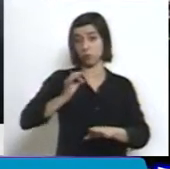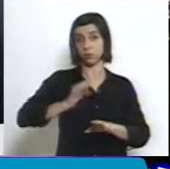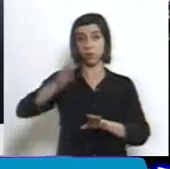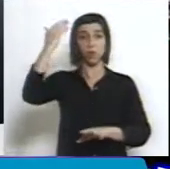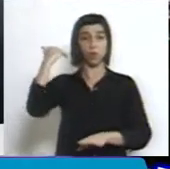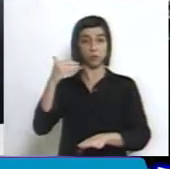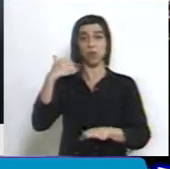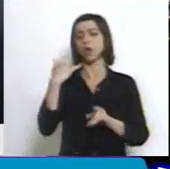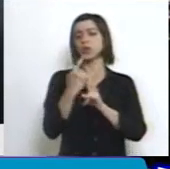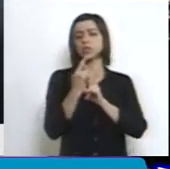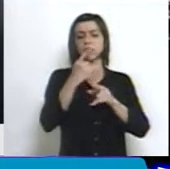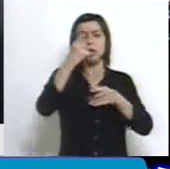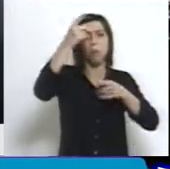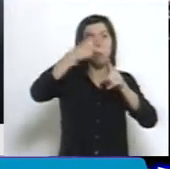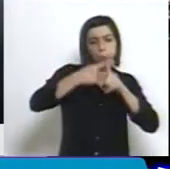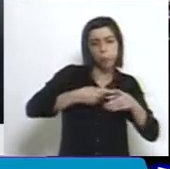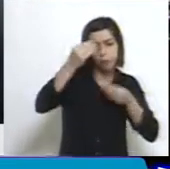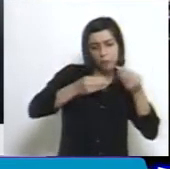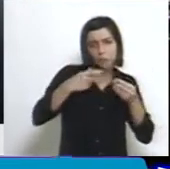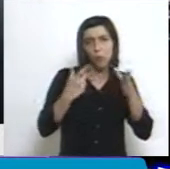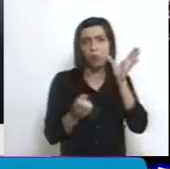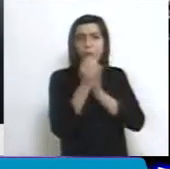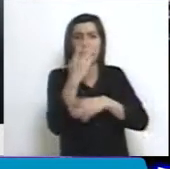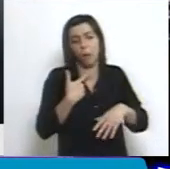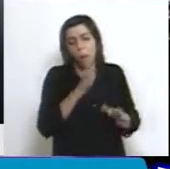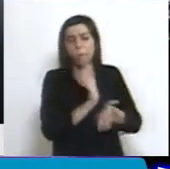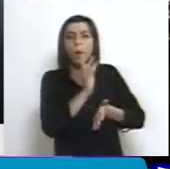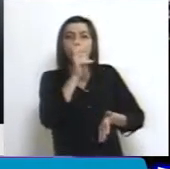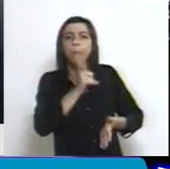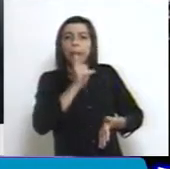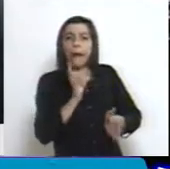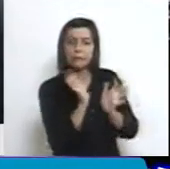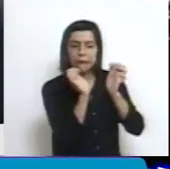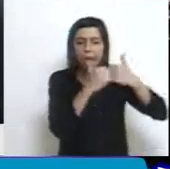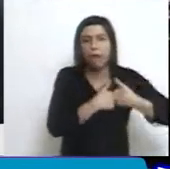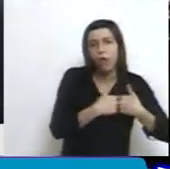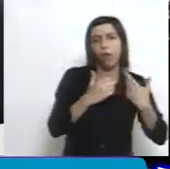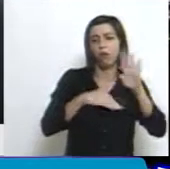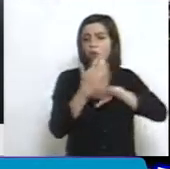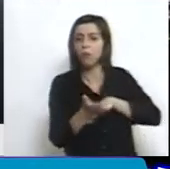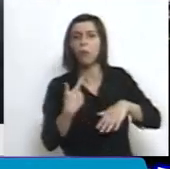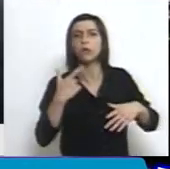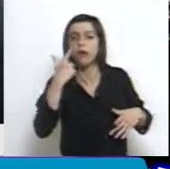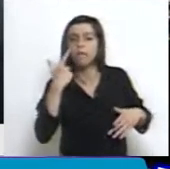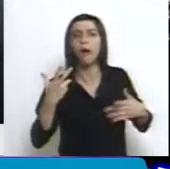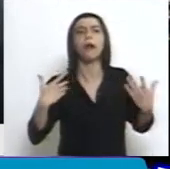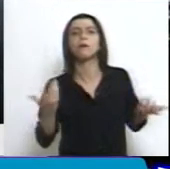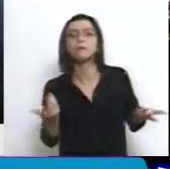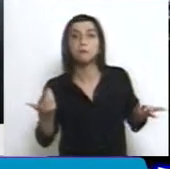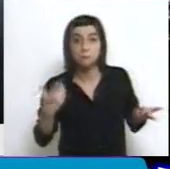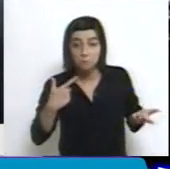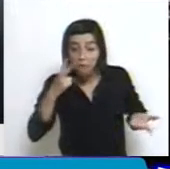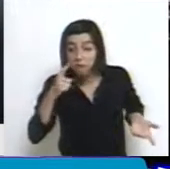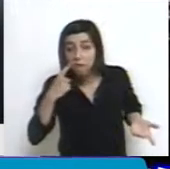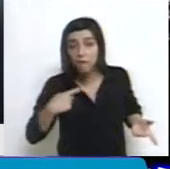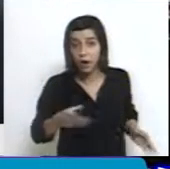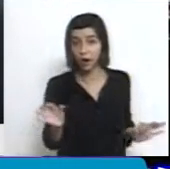ninguna modificación que pudiera sugerirse desde este Congreso de la Nación. Es decir, que la